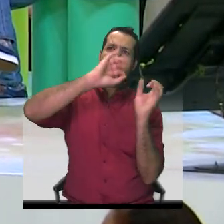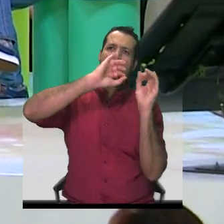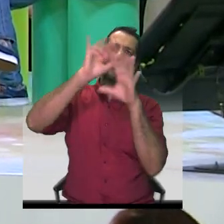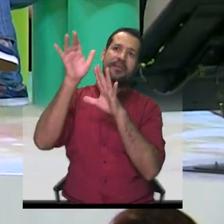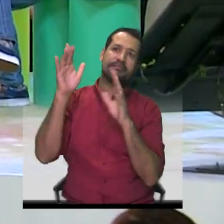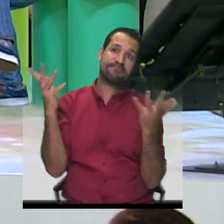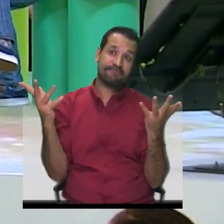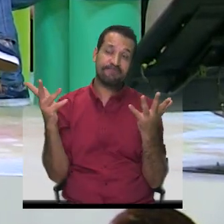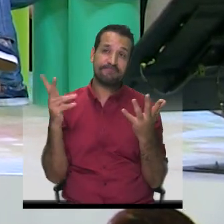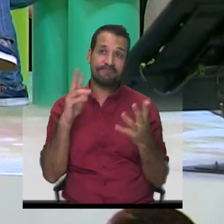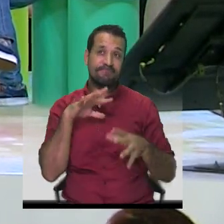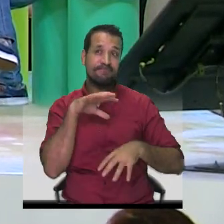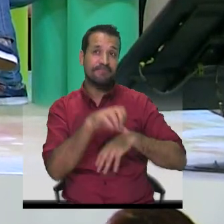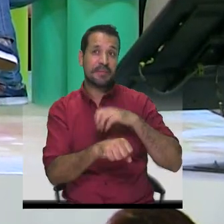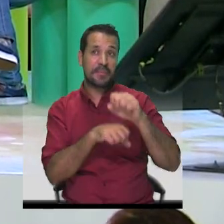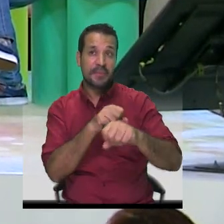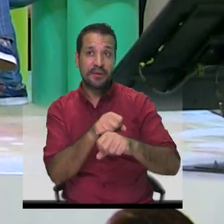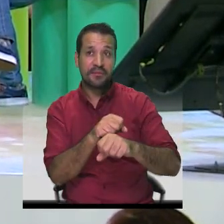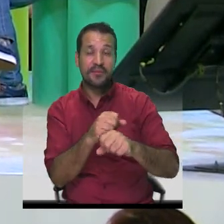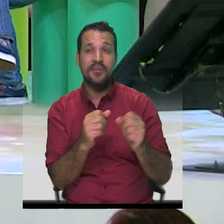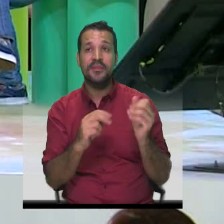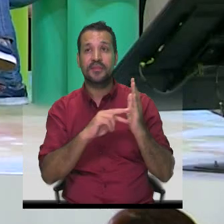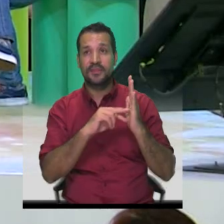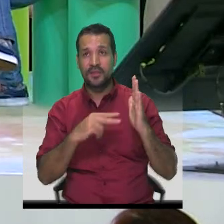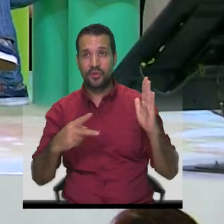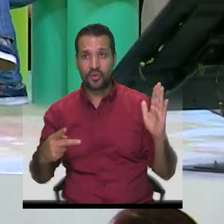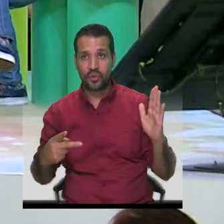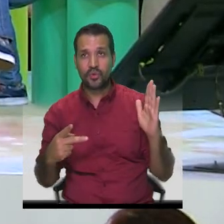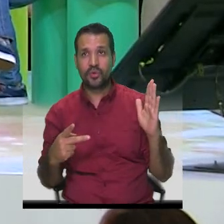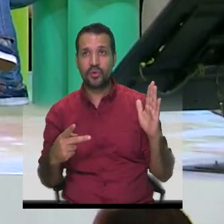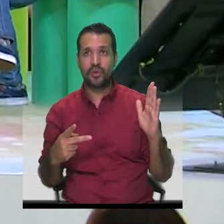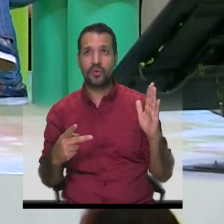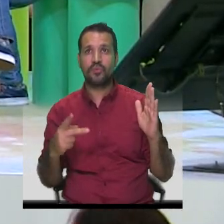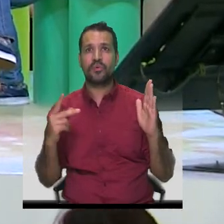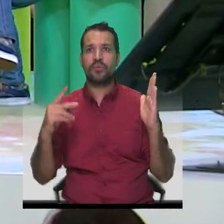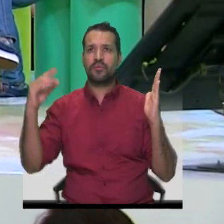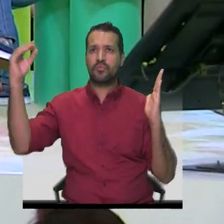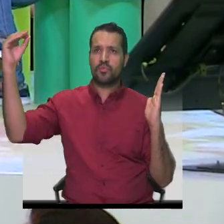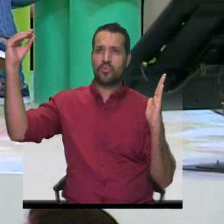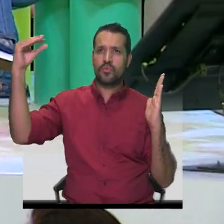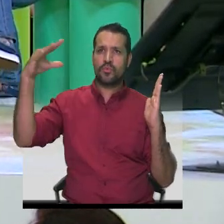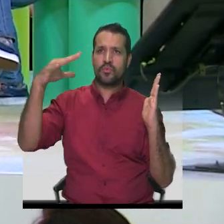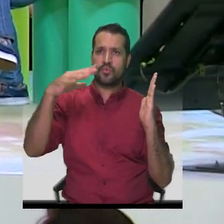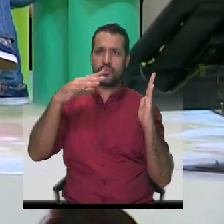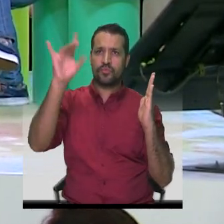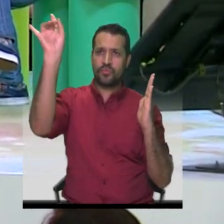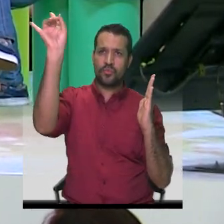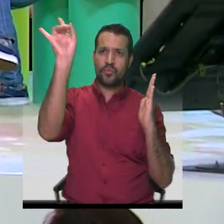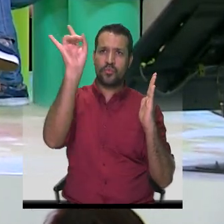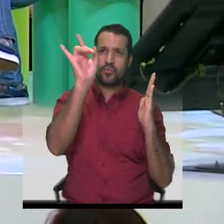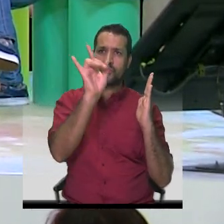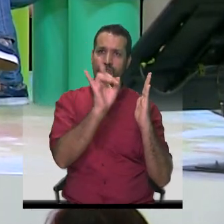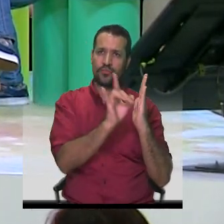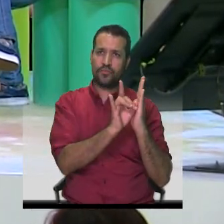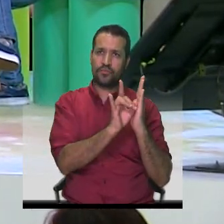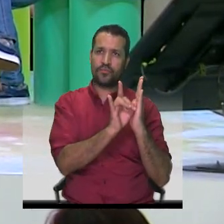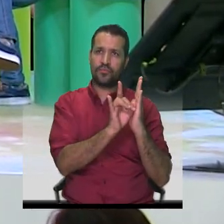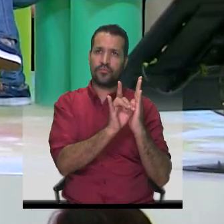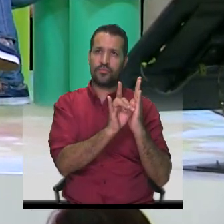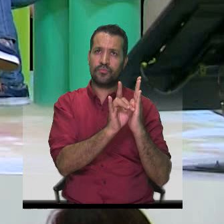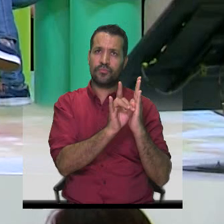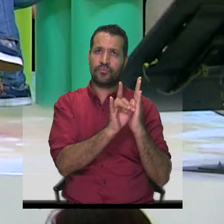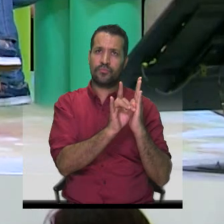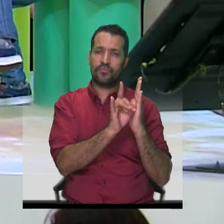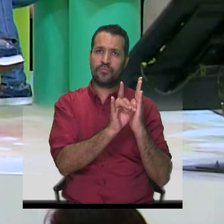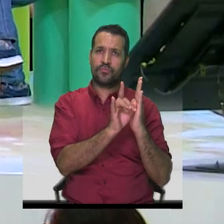si nosotros podemos desarrollar la tecnología para hacer nuestros paneles, etcétera, tener un modelo de extracción que sea más…